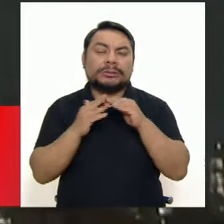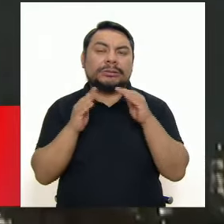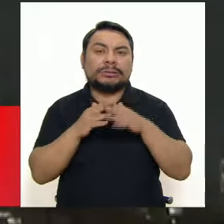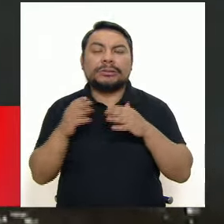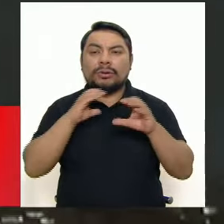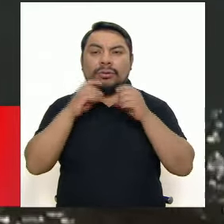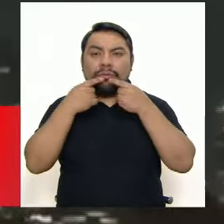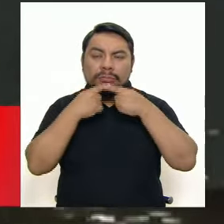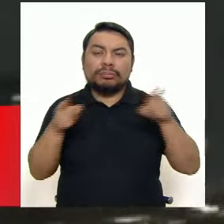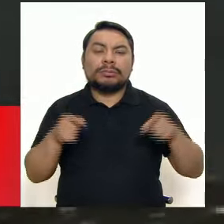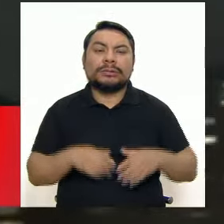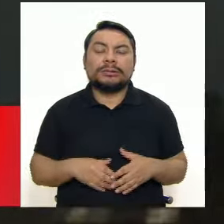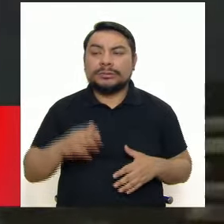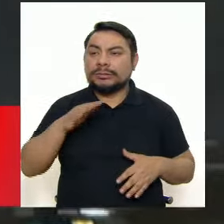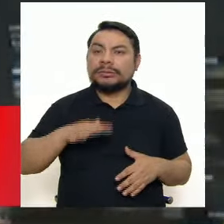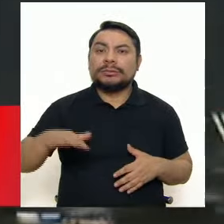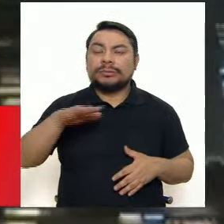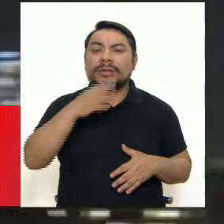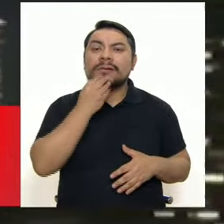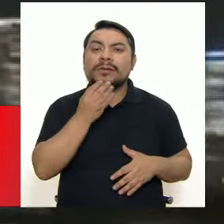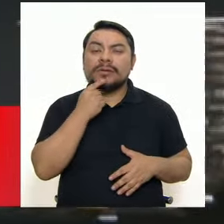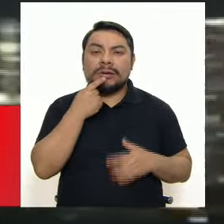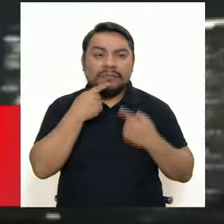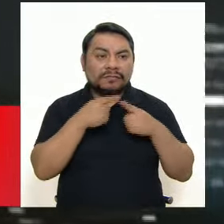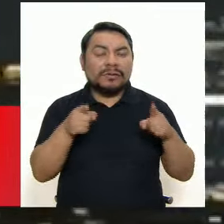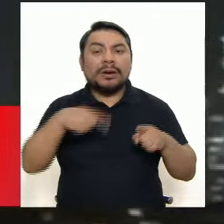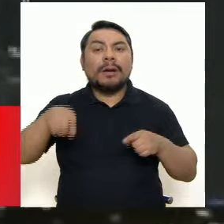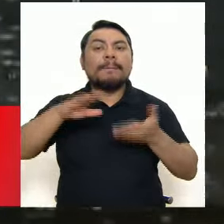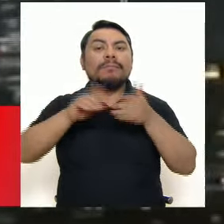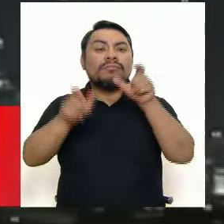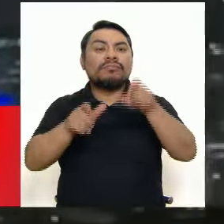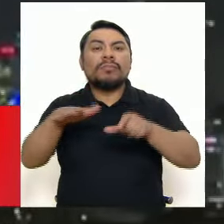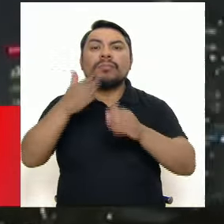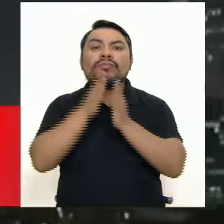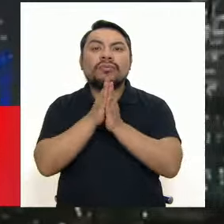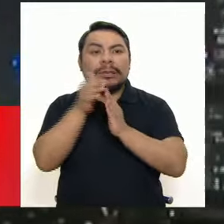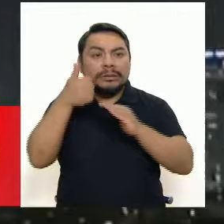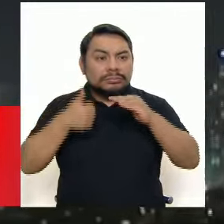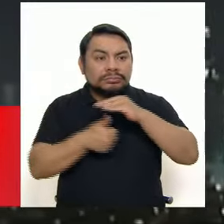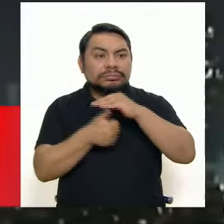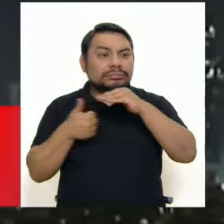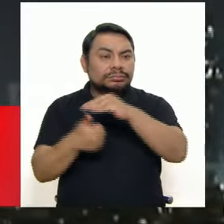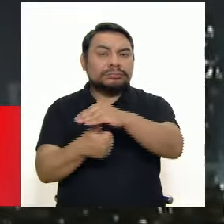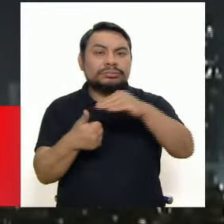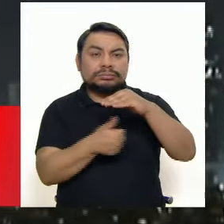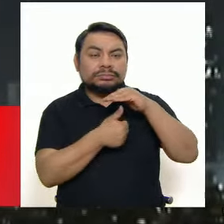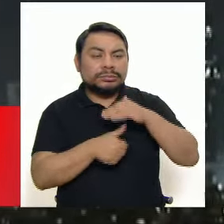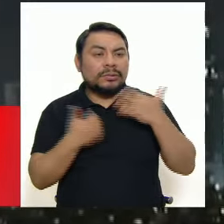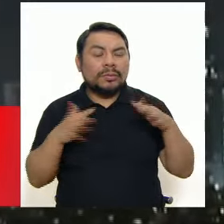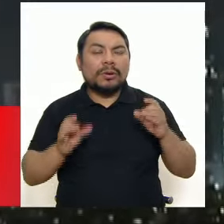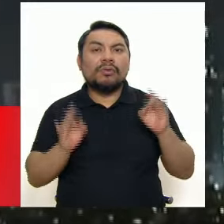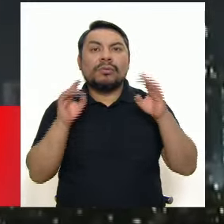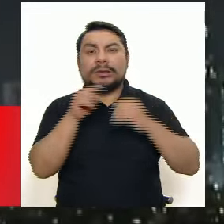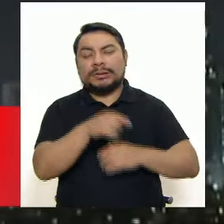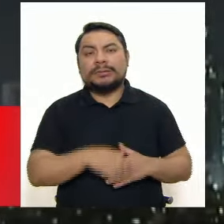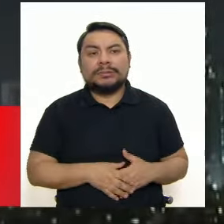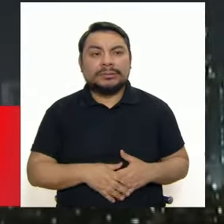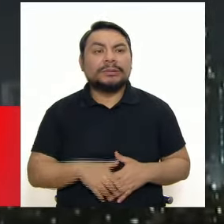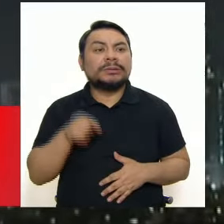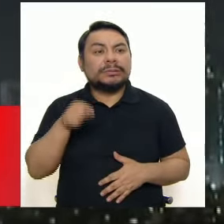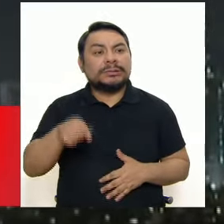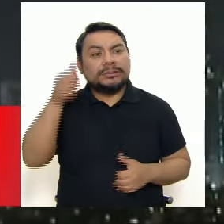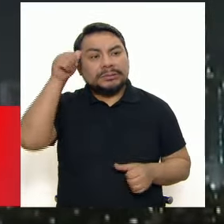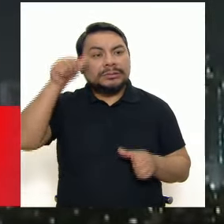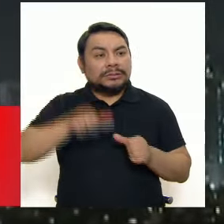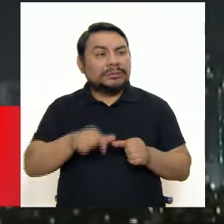comunicación, que la población se resguarde ante cualquier eventualidad. Esto hay que